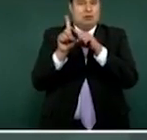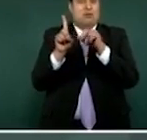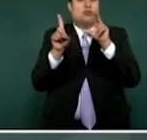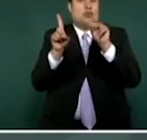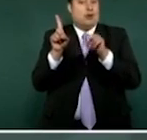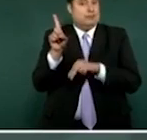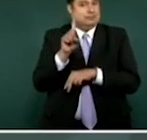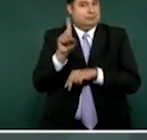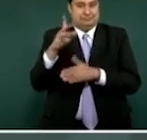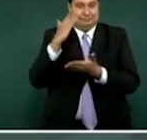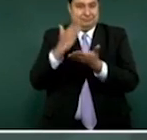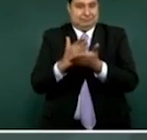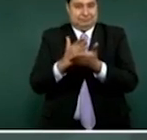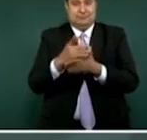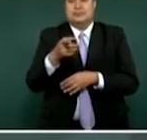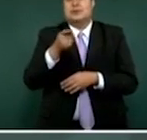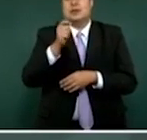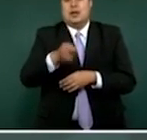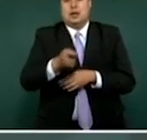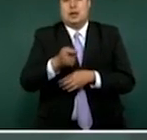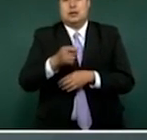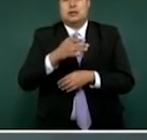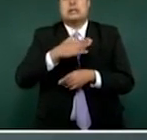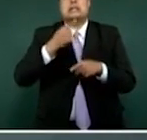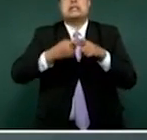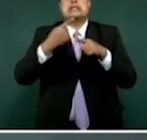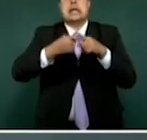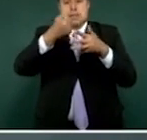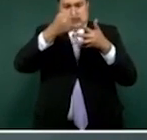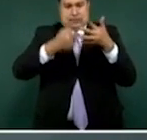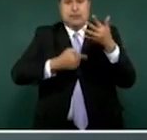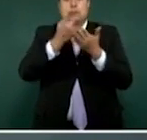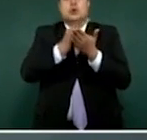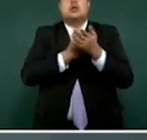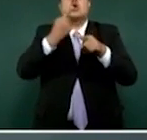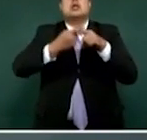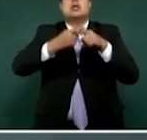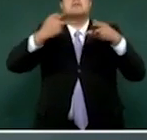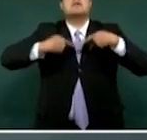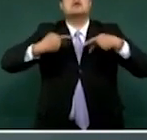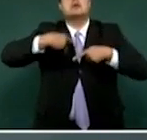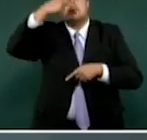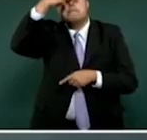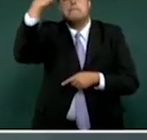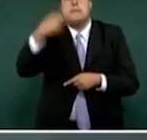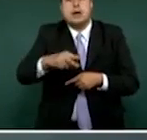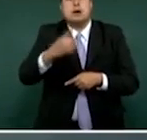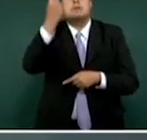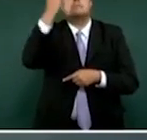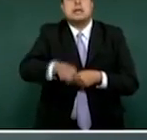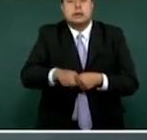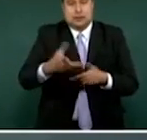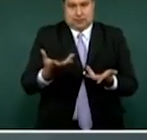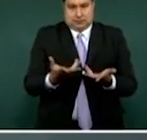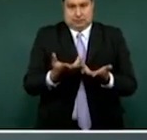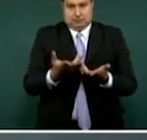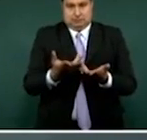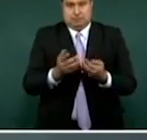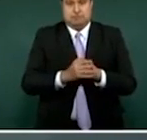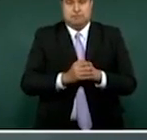agenda la ponemos nosotros, los mexicanos, y a partir de